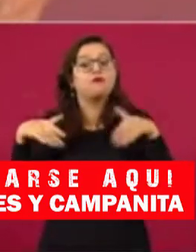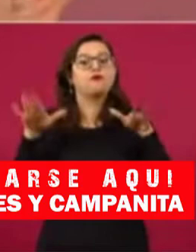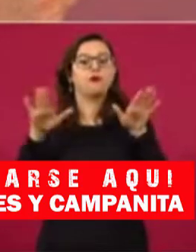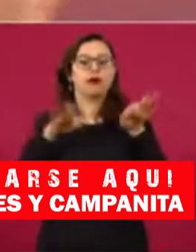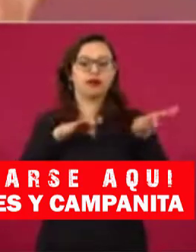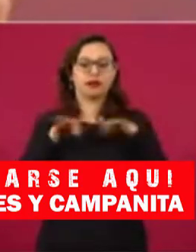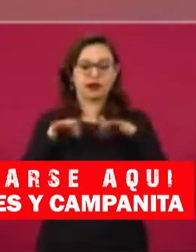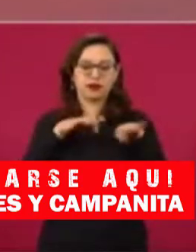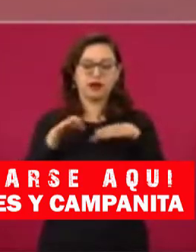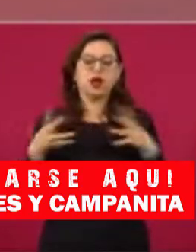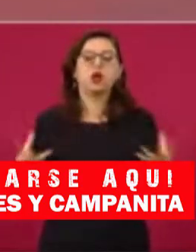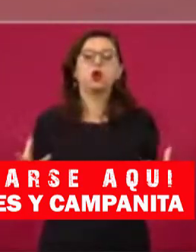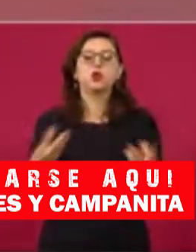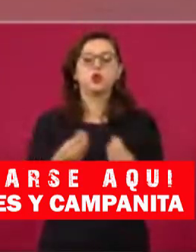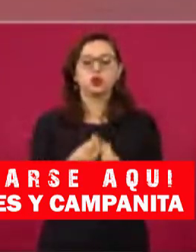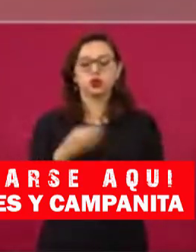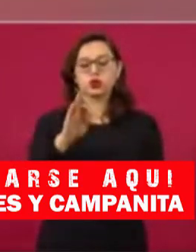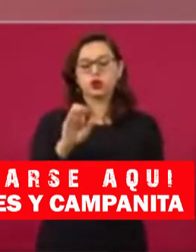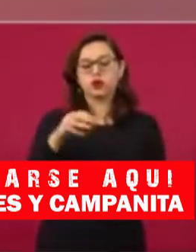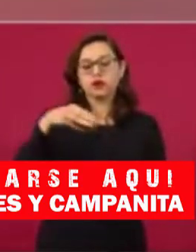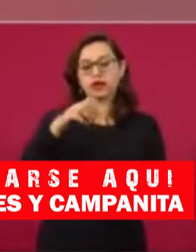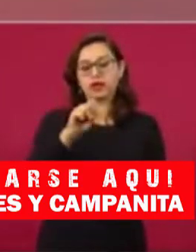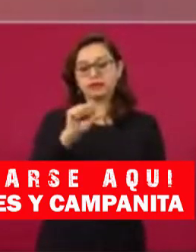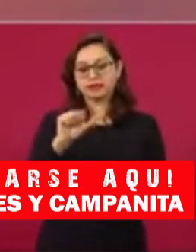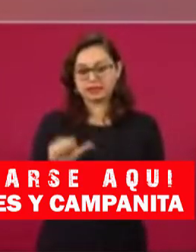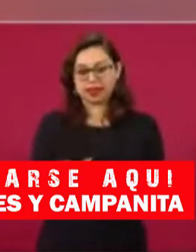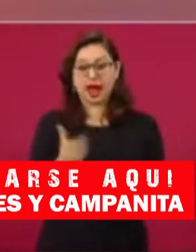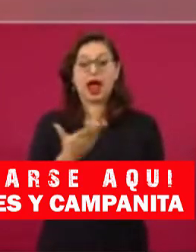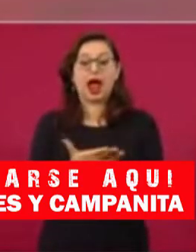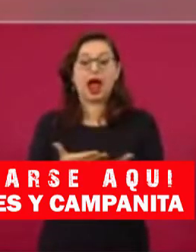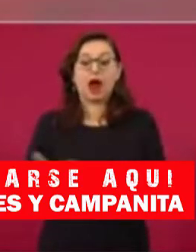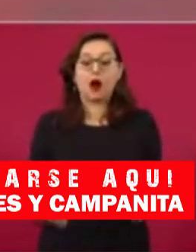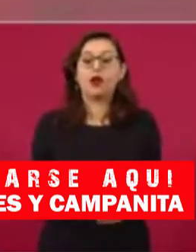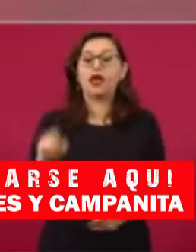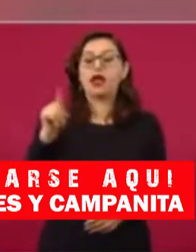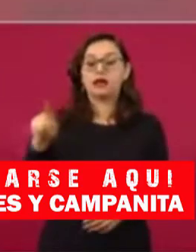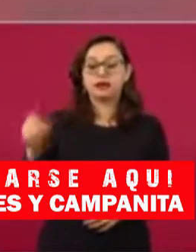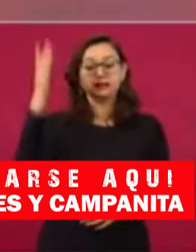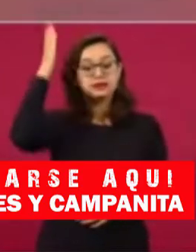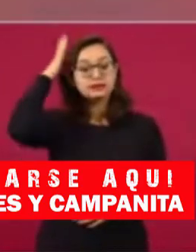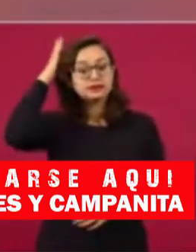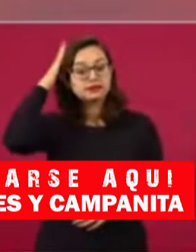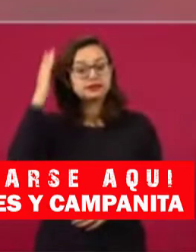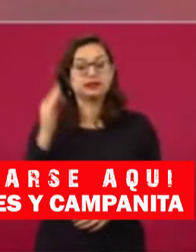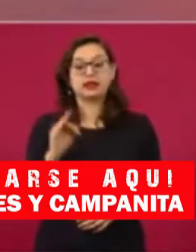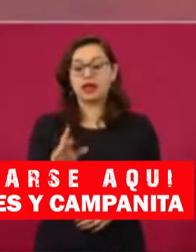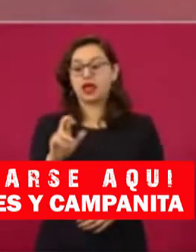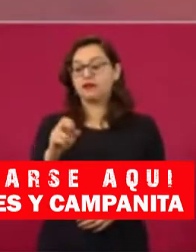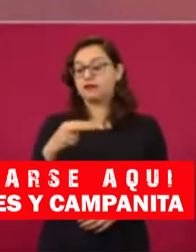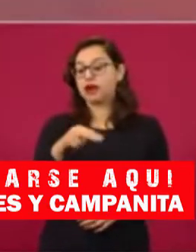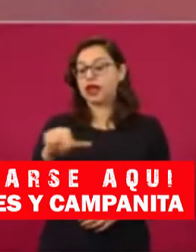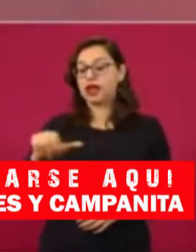y él encabeza un movimiento que se llama Frena. Estuvieron aquí